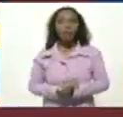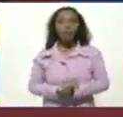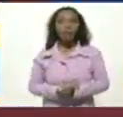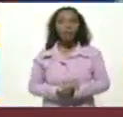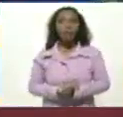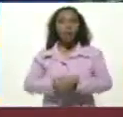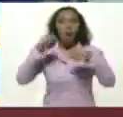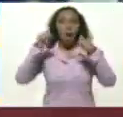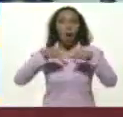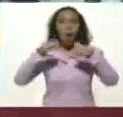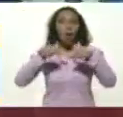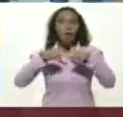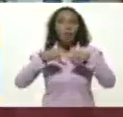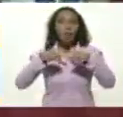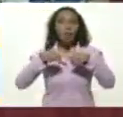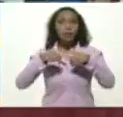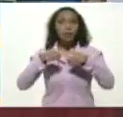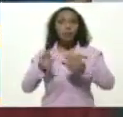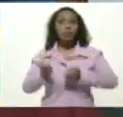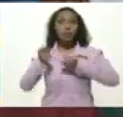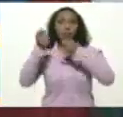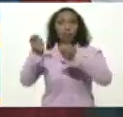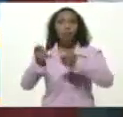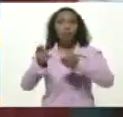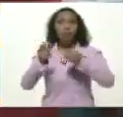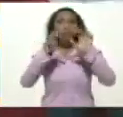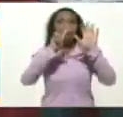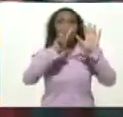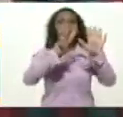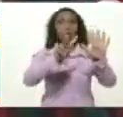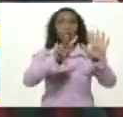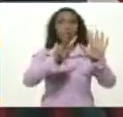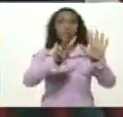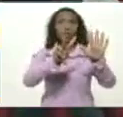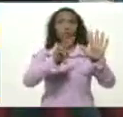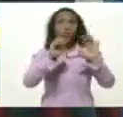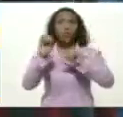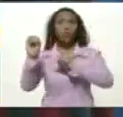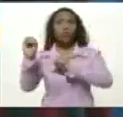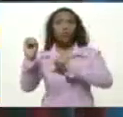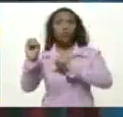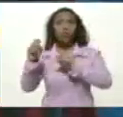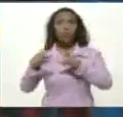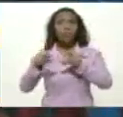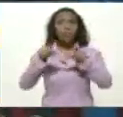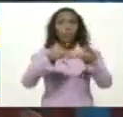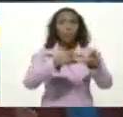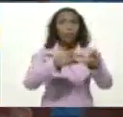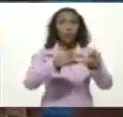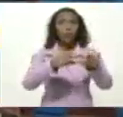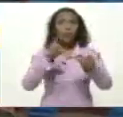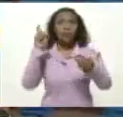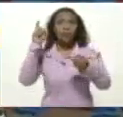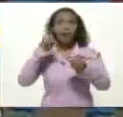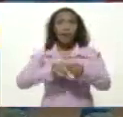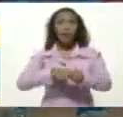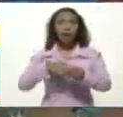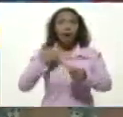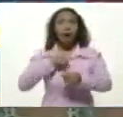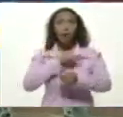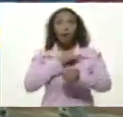Hoy entregaremos 700 certificados de registro a